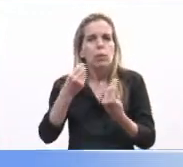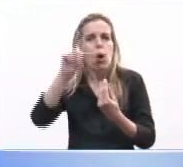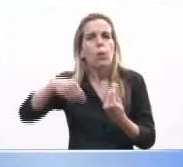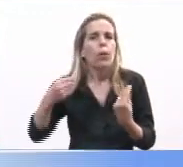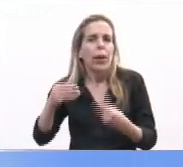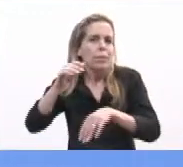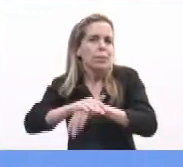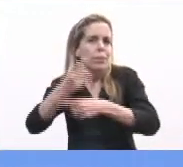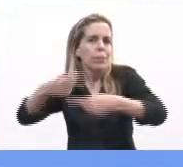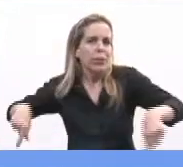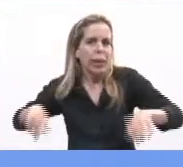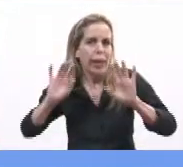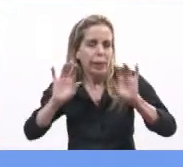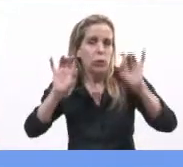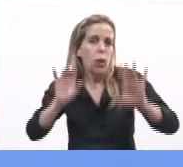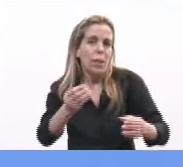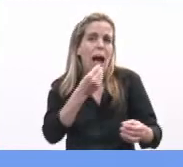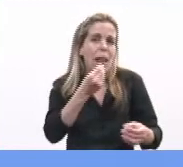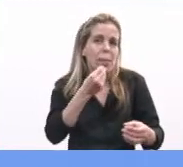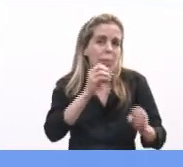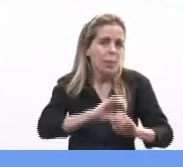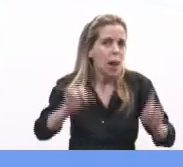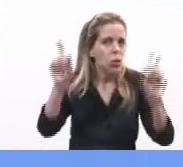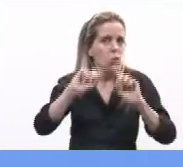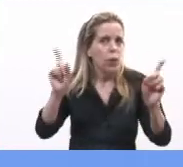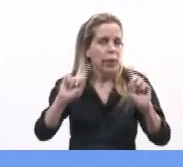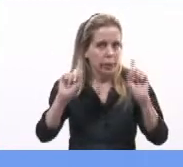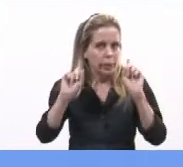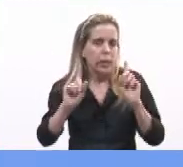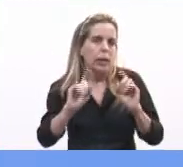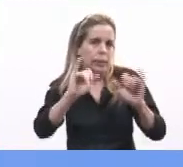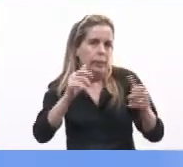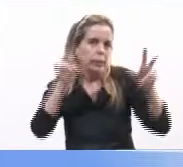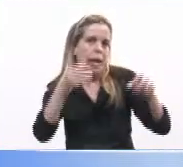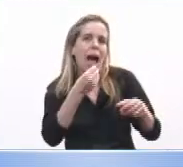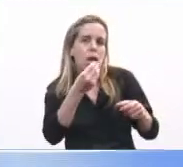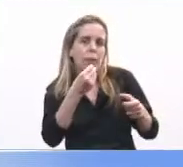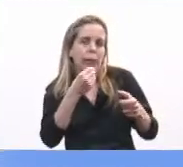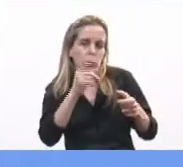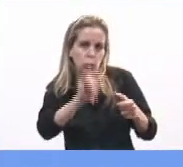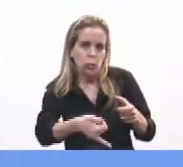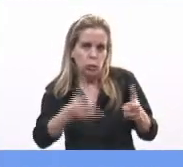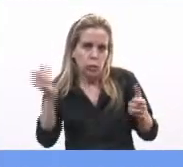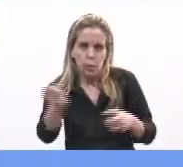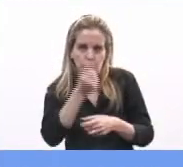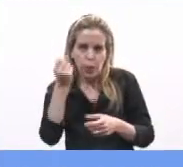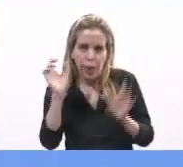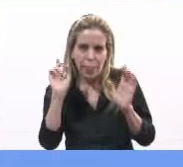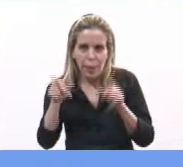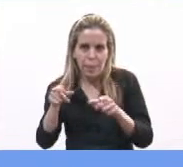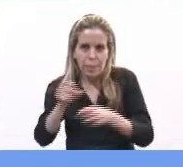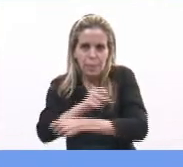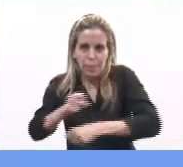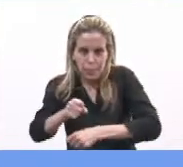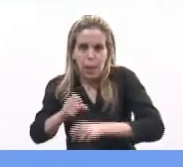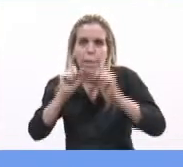no es solamente la alimentación obviamente que la alimentación es la más importante pero por otro lado tiene que ver